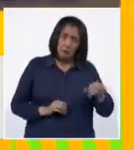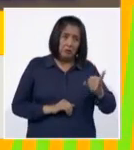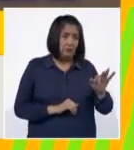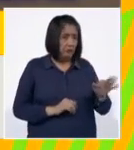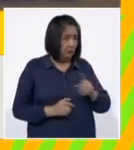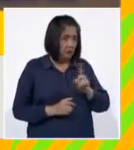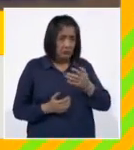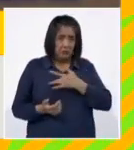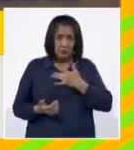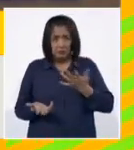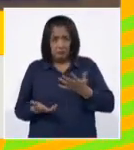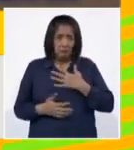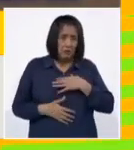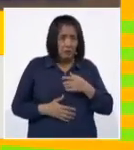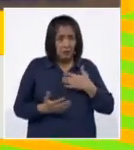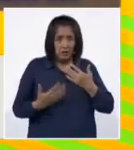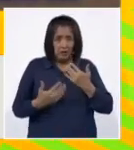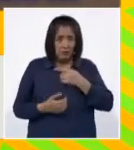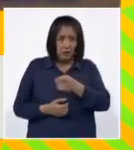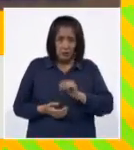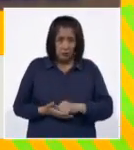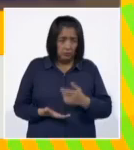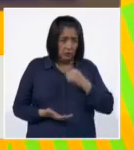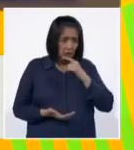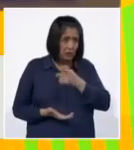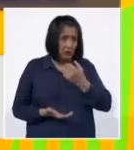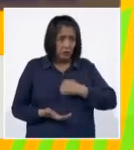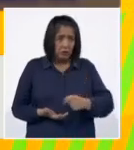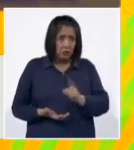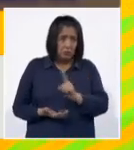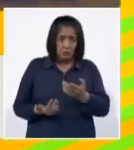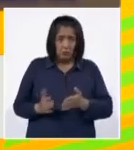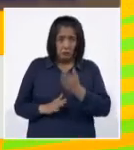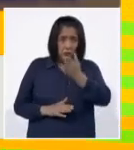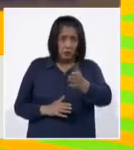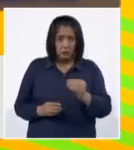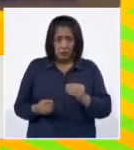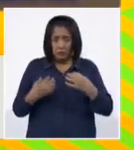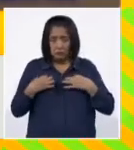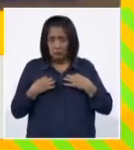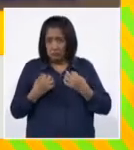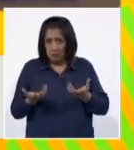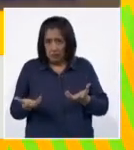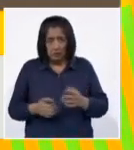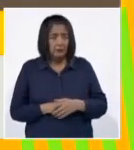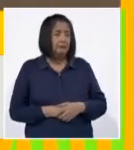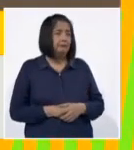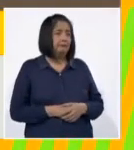Jefferson sentir muy de acuerdo con las declaraciones de ella, ¿no? Al decir que sus hijos no asistieron porque no tenían